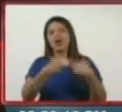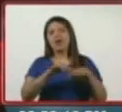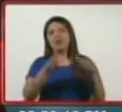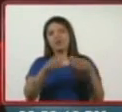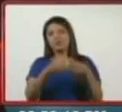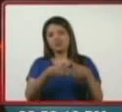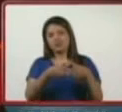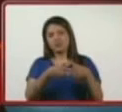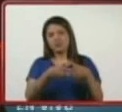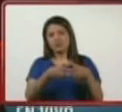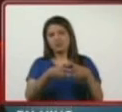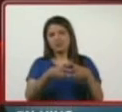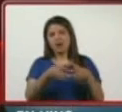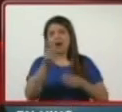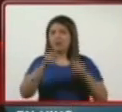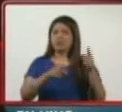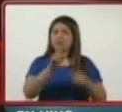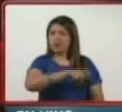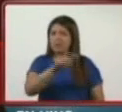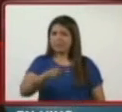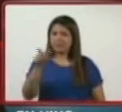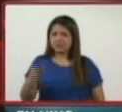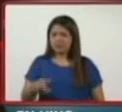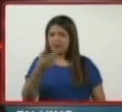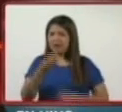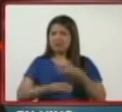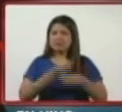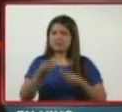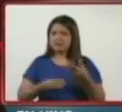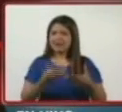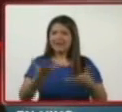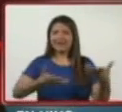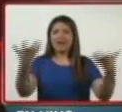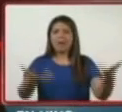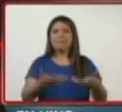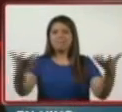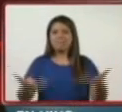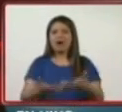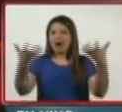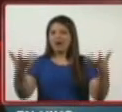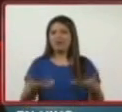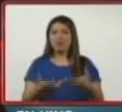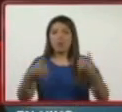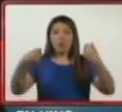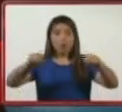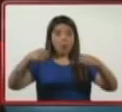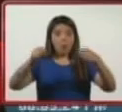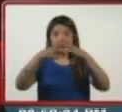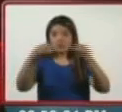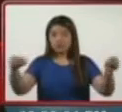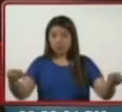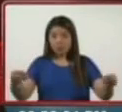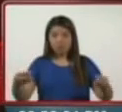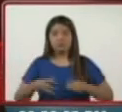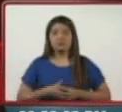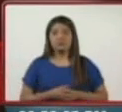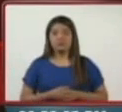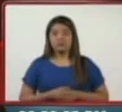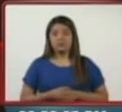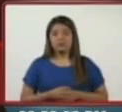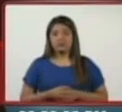uno de nuestros efectivos, quisieron quemarlo con todo y la moto. El efectivo nuestro